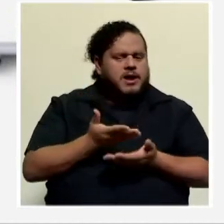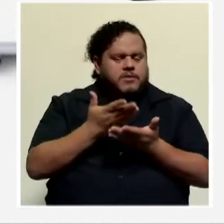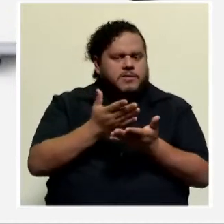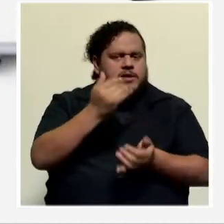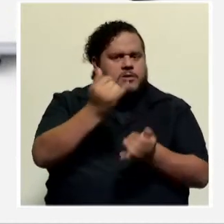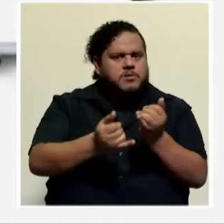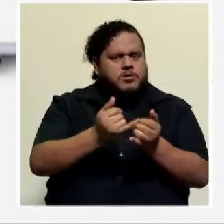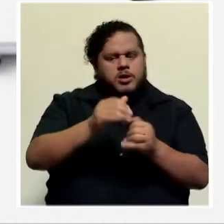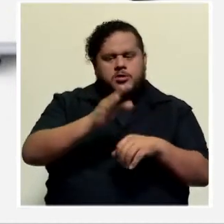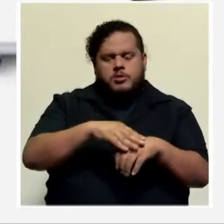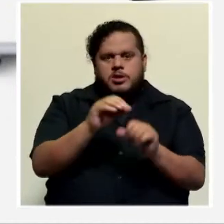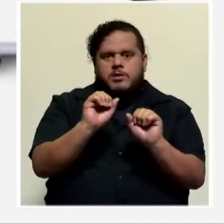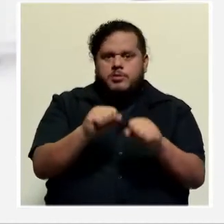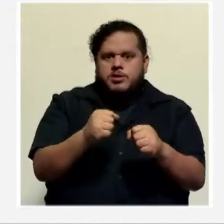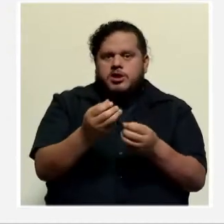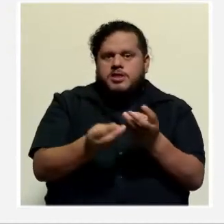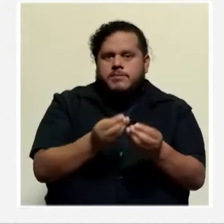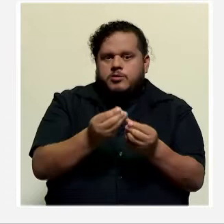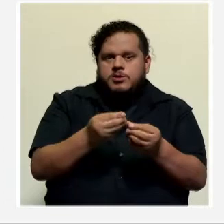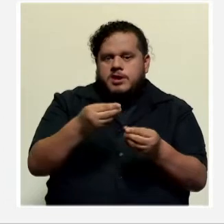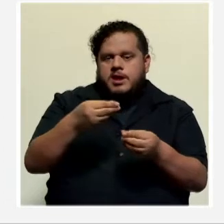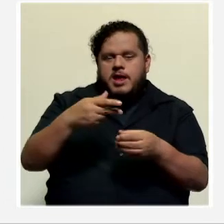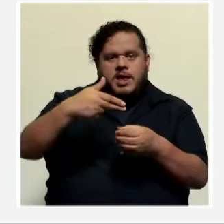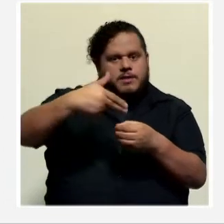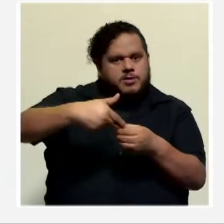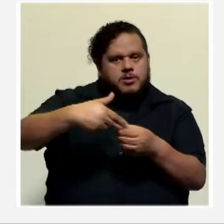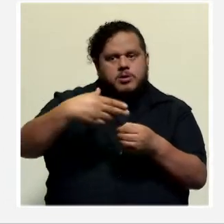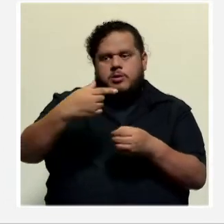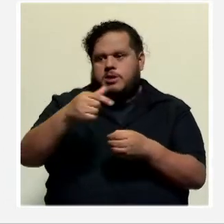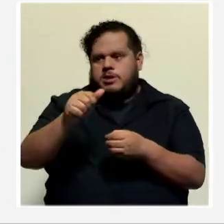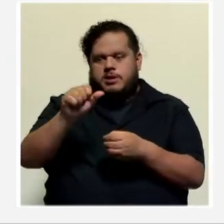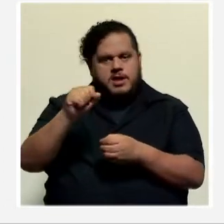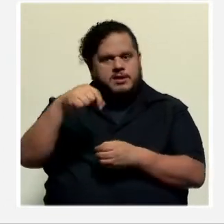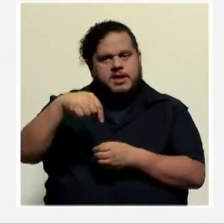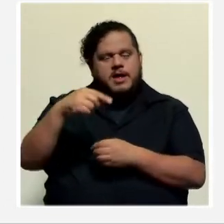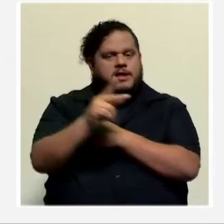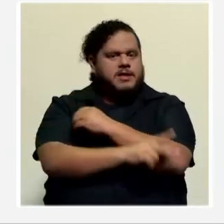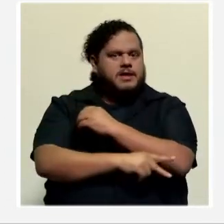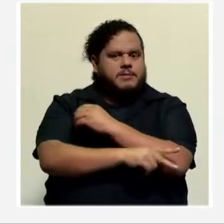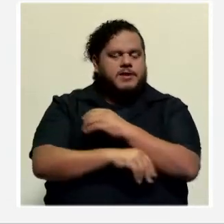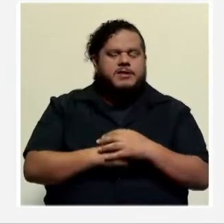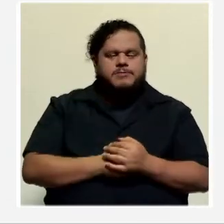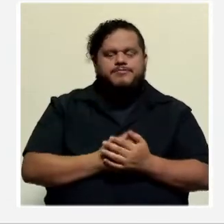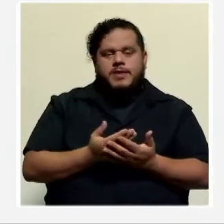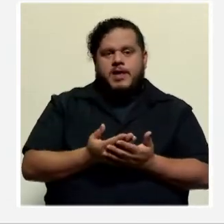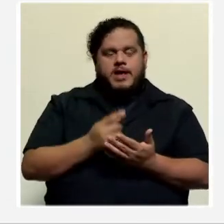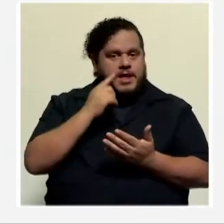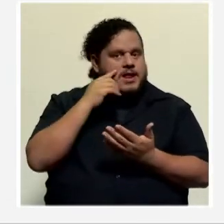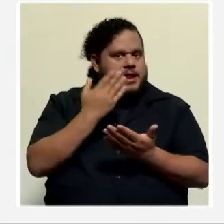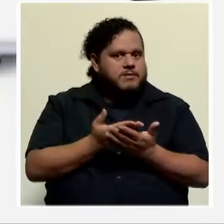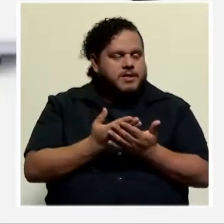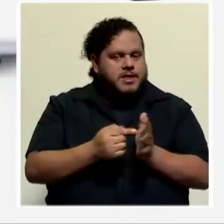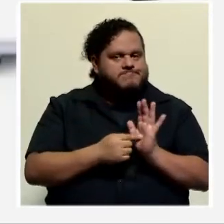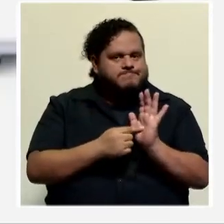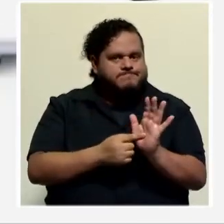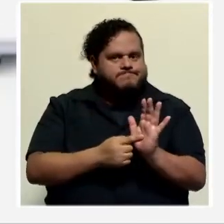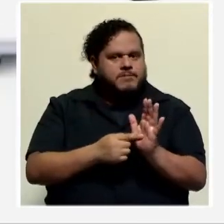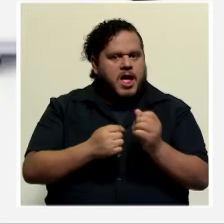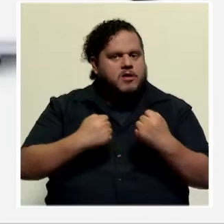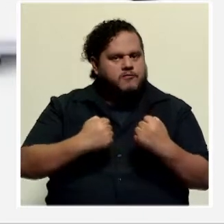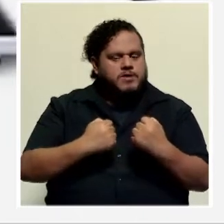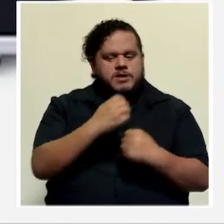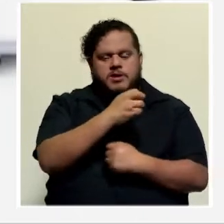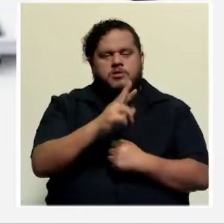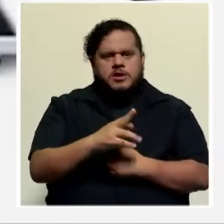sobre la posibilidad de producir petróleo y gas natural en nuestro país. Y la evidencia es sólida. En Costa Rica